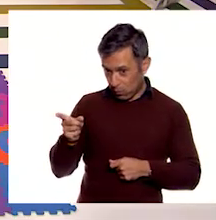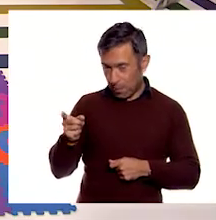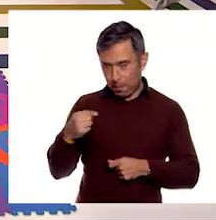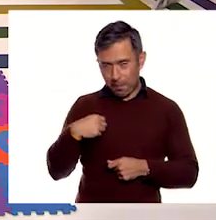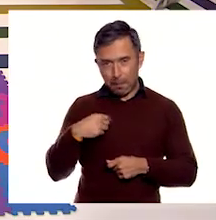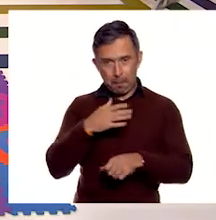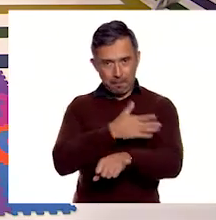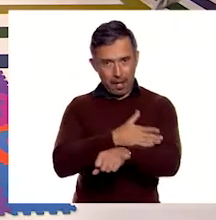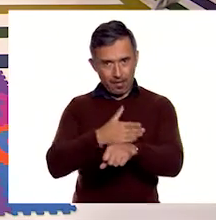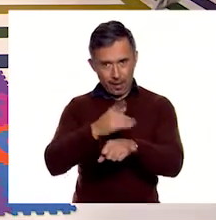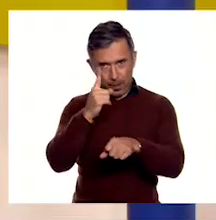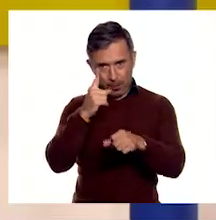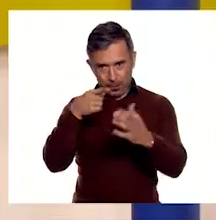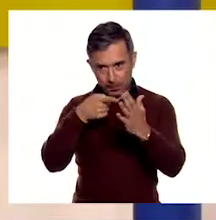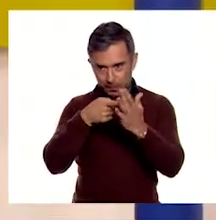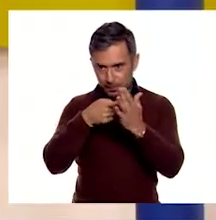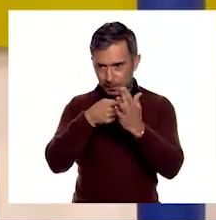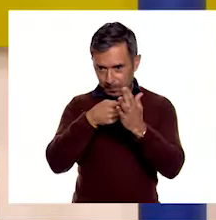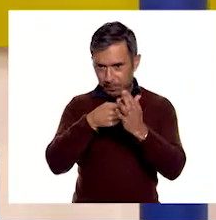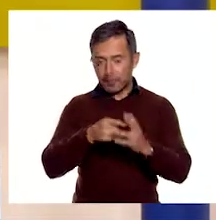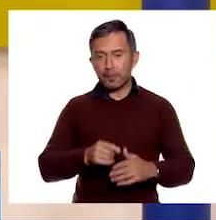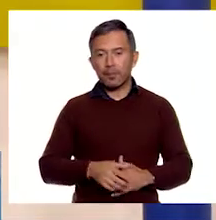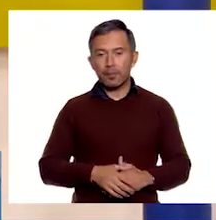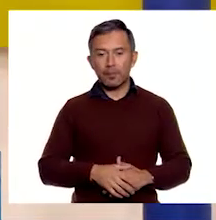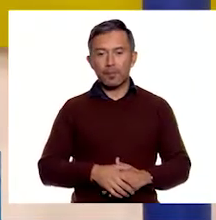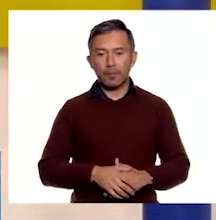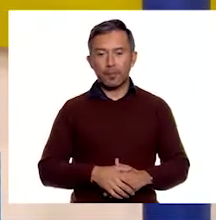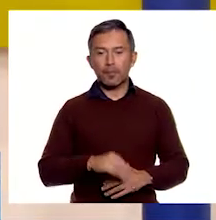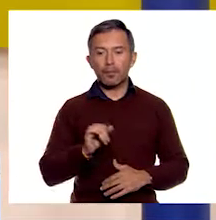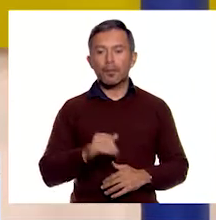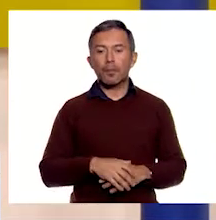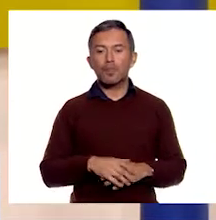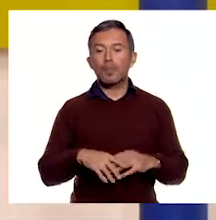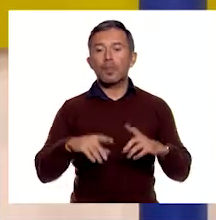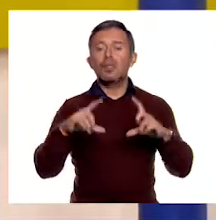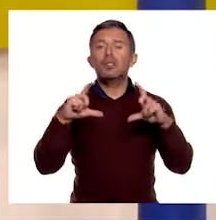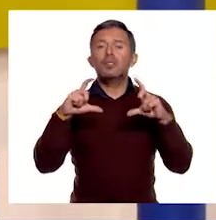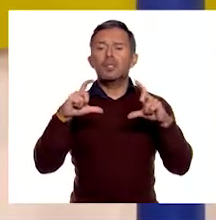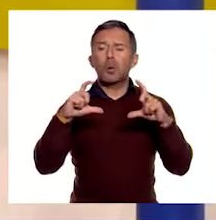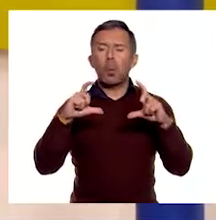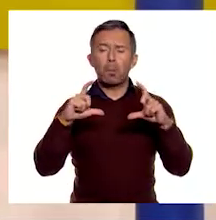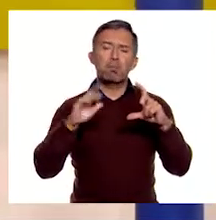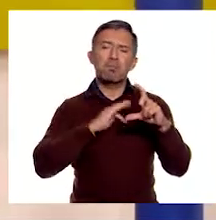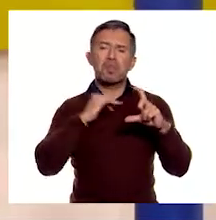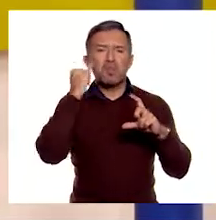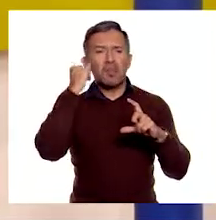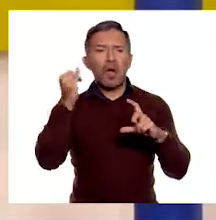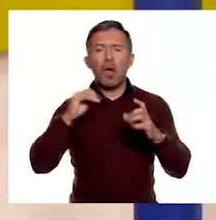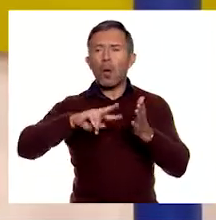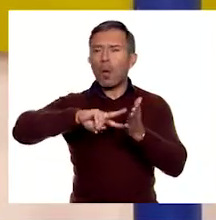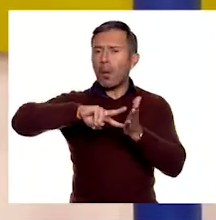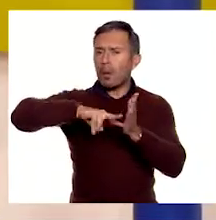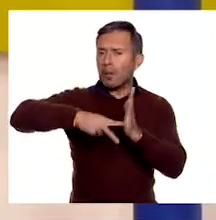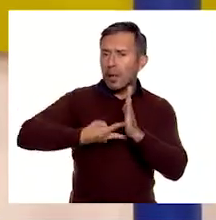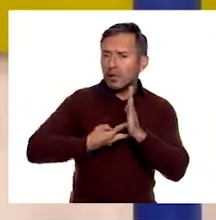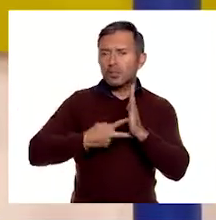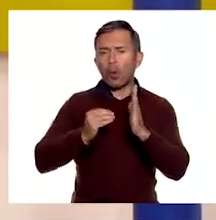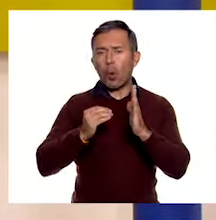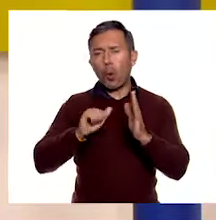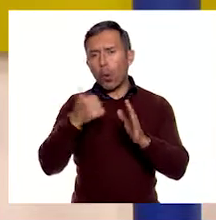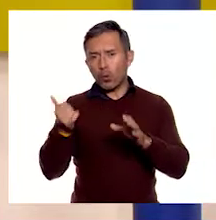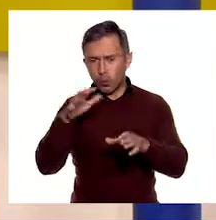palito? Muy bien, muy bien. De madera. Sí. Los círculos los pueden hacer ustedes con compás, con alguna otra tapa